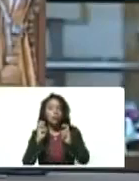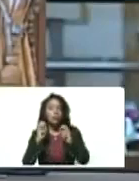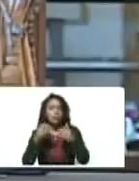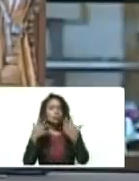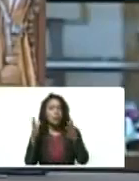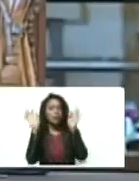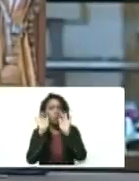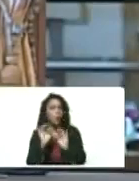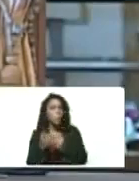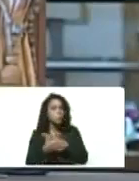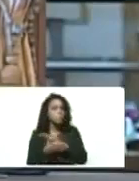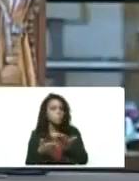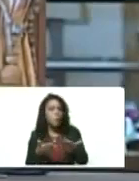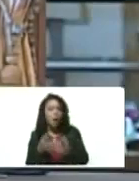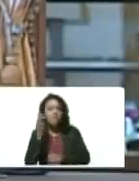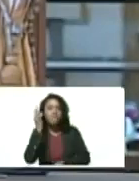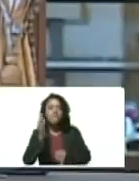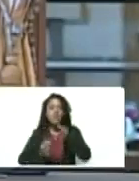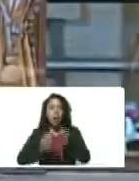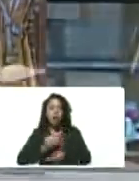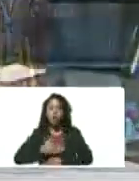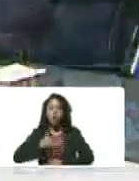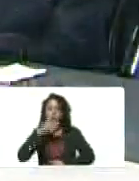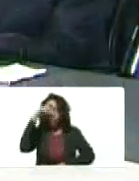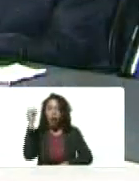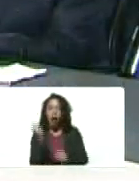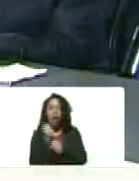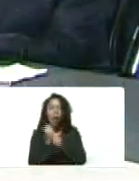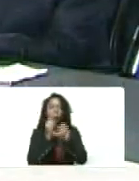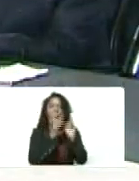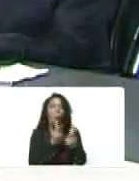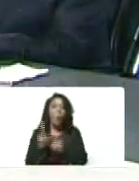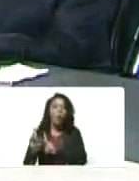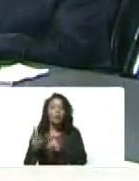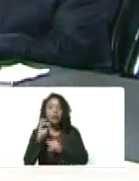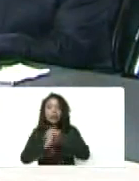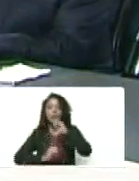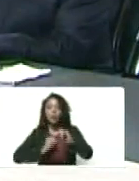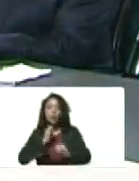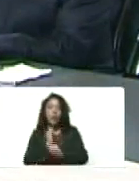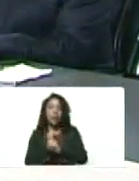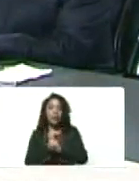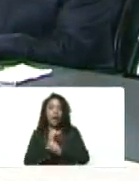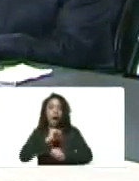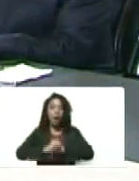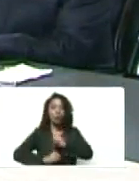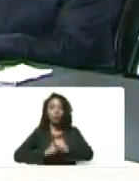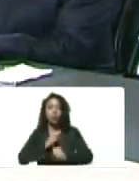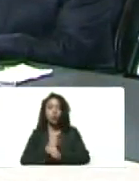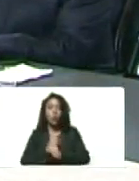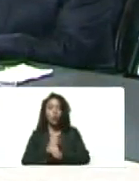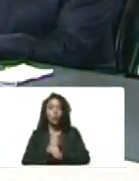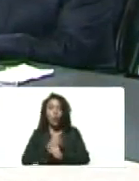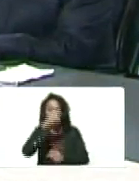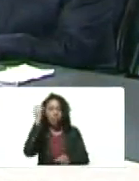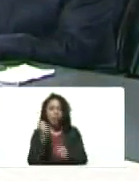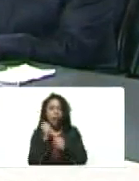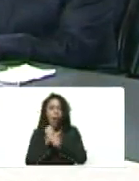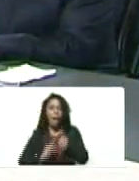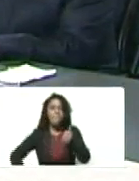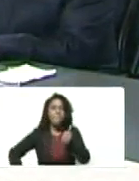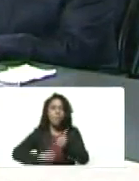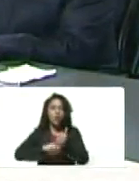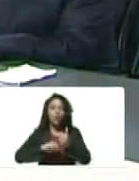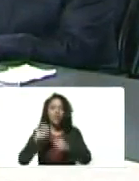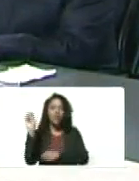sentido de que la fiscalía podrá trabajar con organizaciones internacionales y con sus asociados y colaborando con el apoyo de